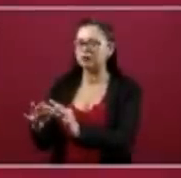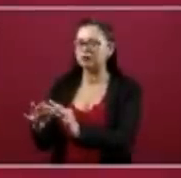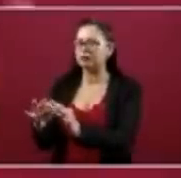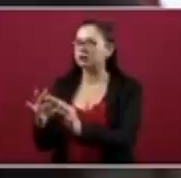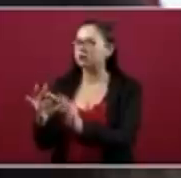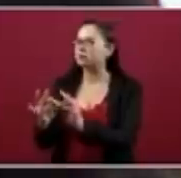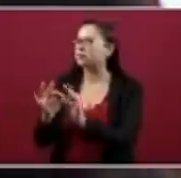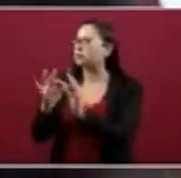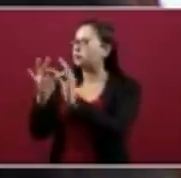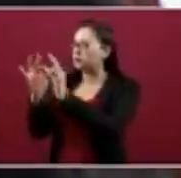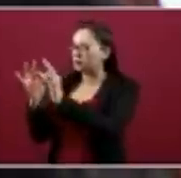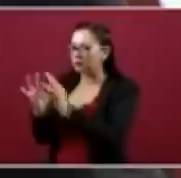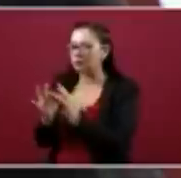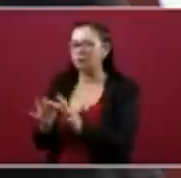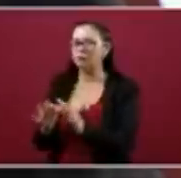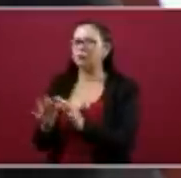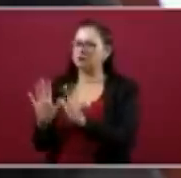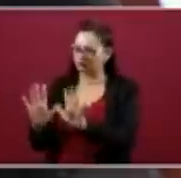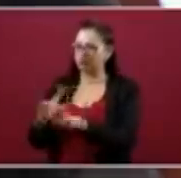porque podemos